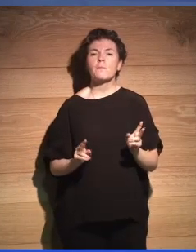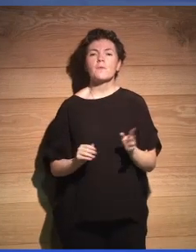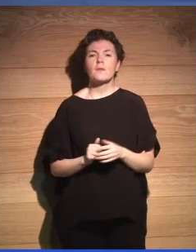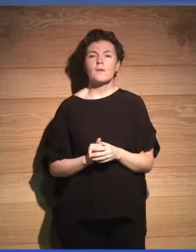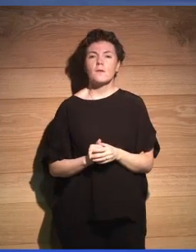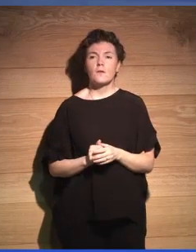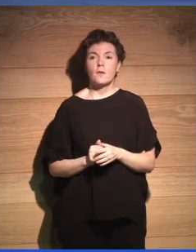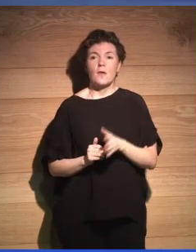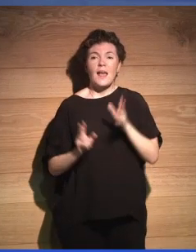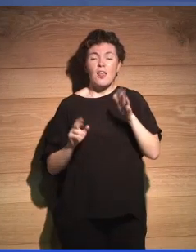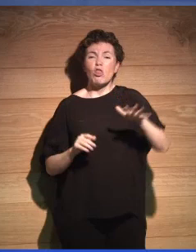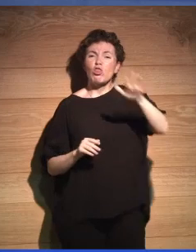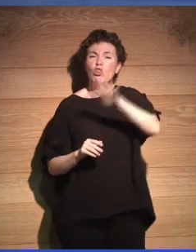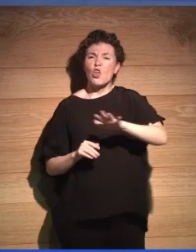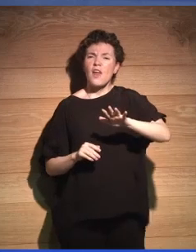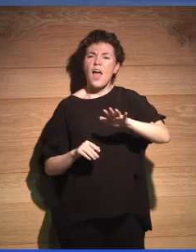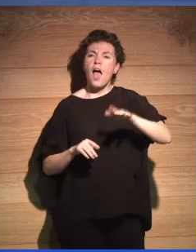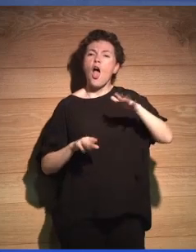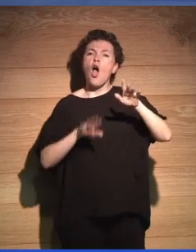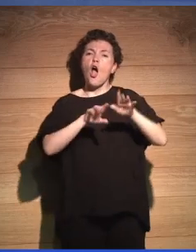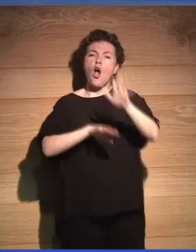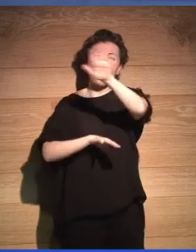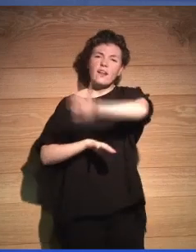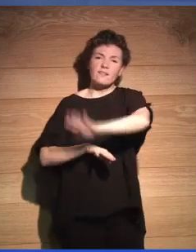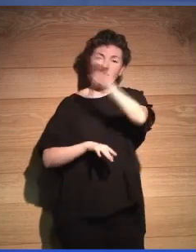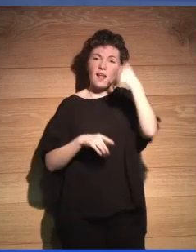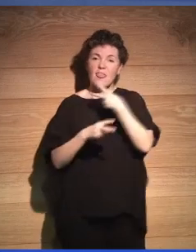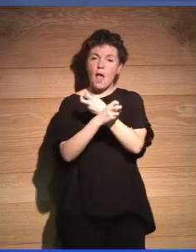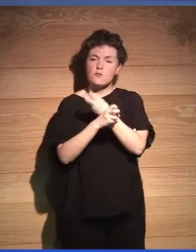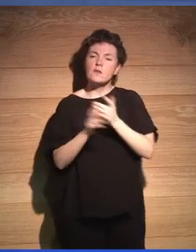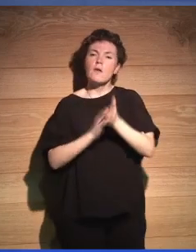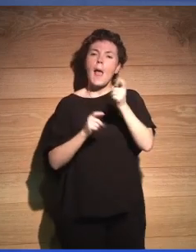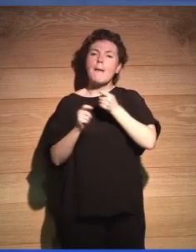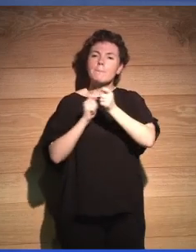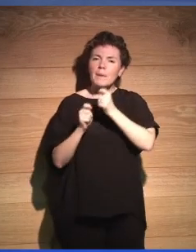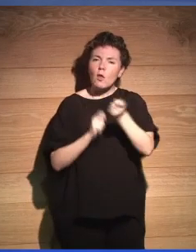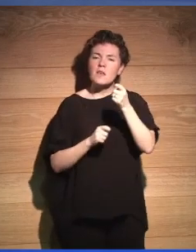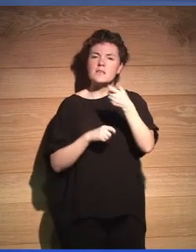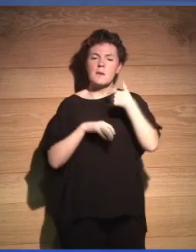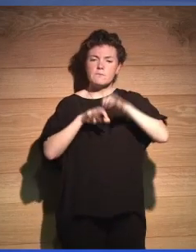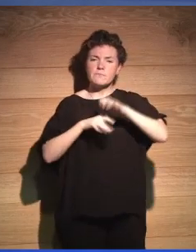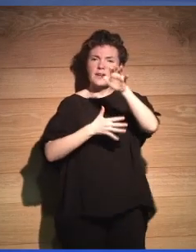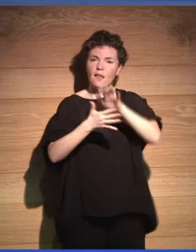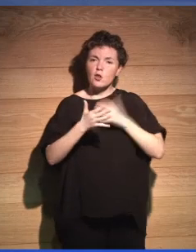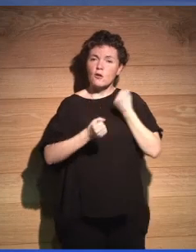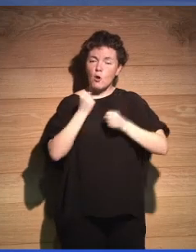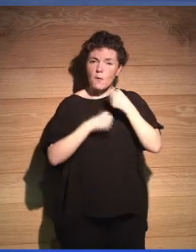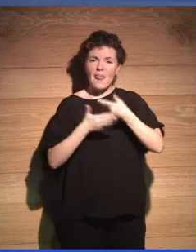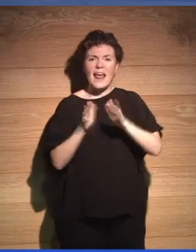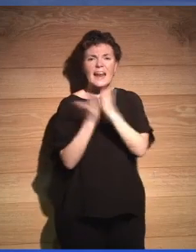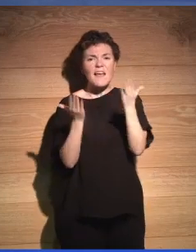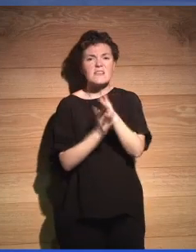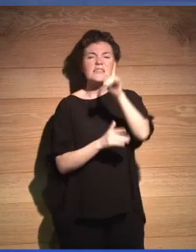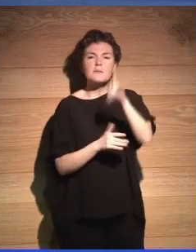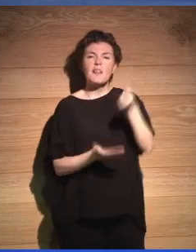todo, oriental de Austria. Era periodista, redactora económica de una revista y también de la